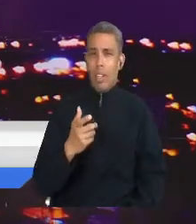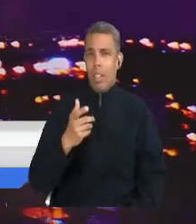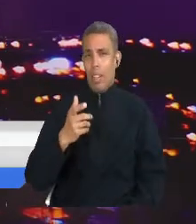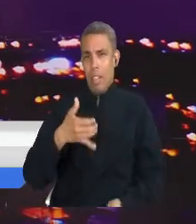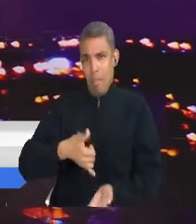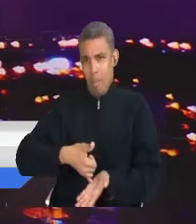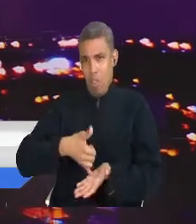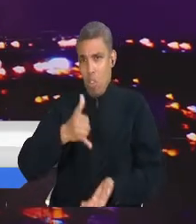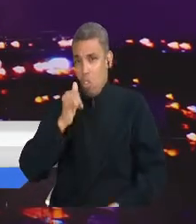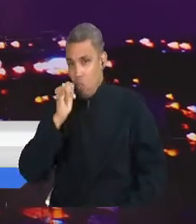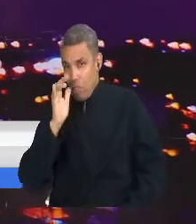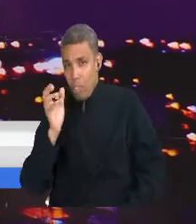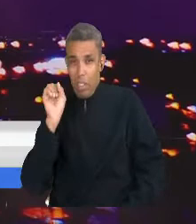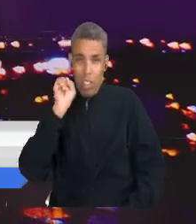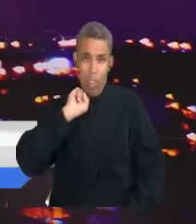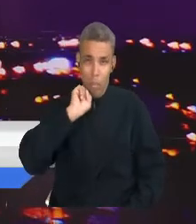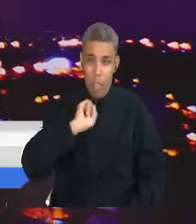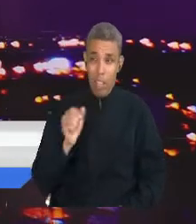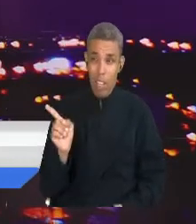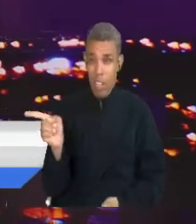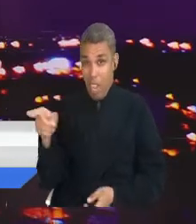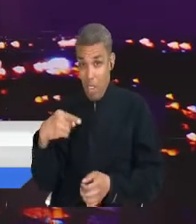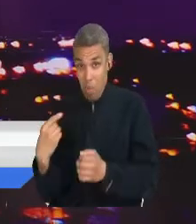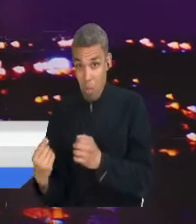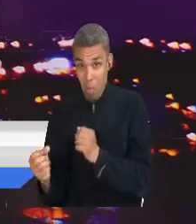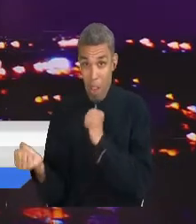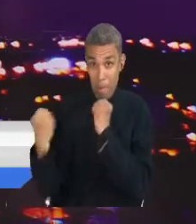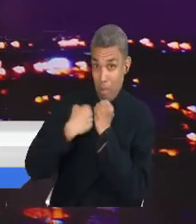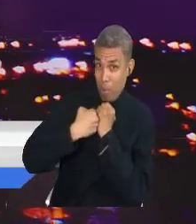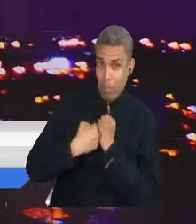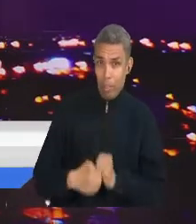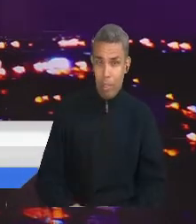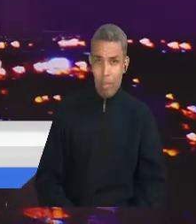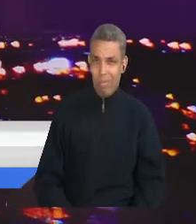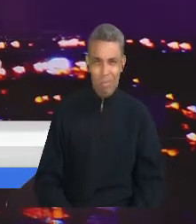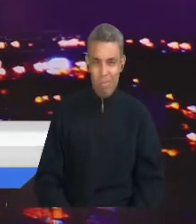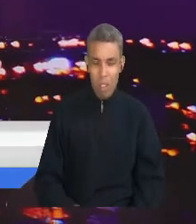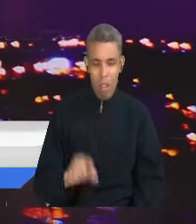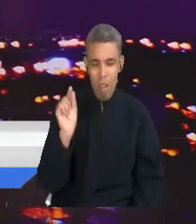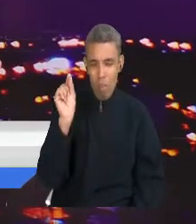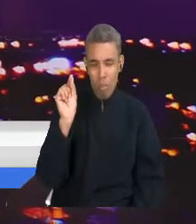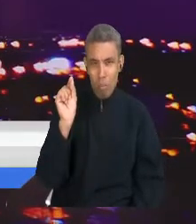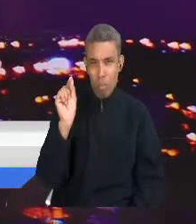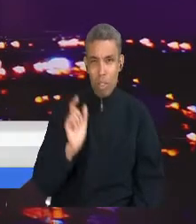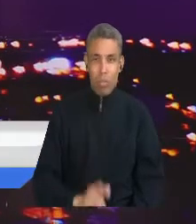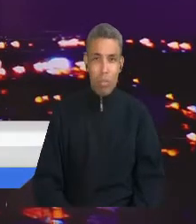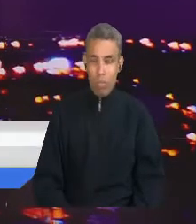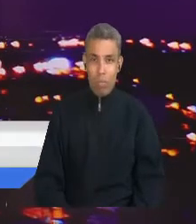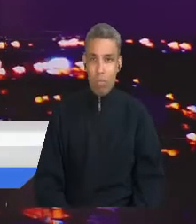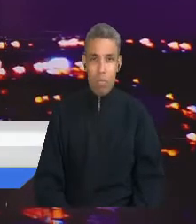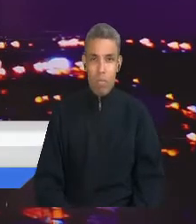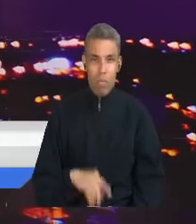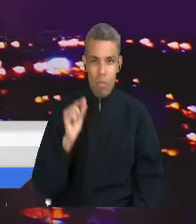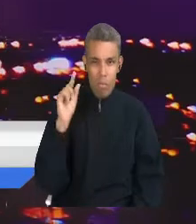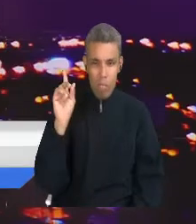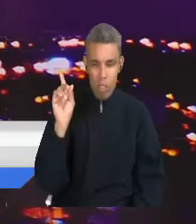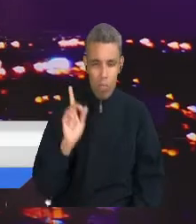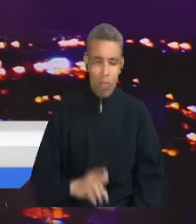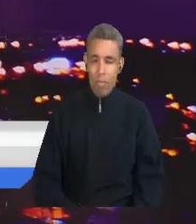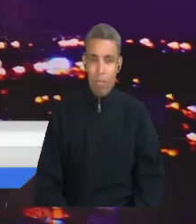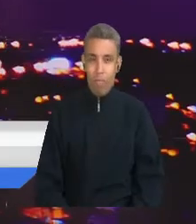organizaciones para poder realizar un esfuerzo grande como traer a Barranca Bermeja el Festival Nacional de Bandas. Pero